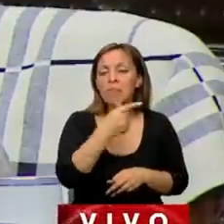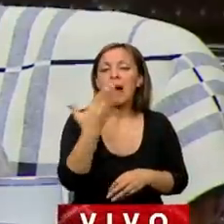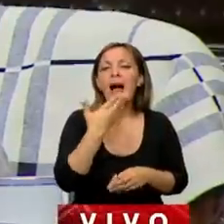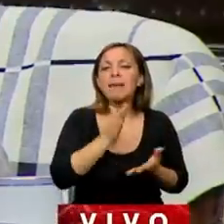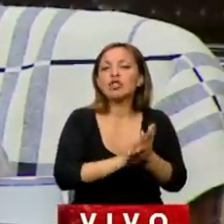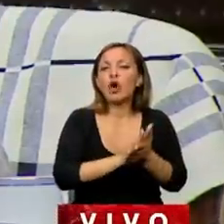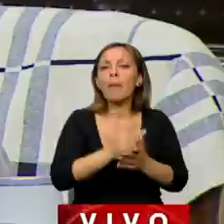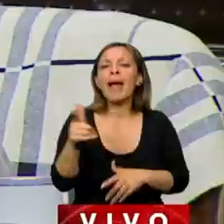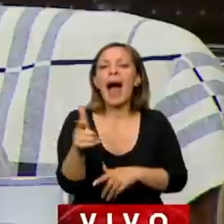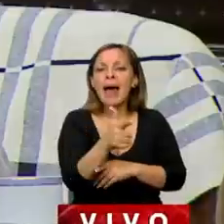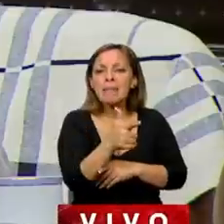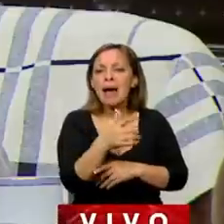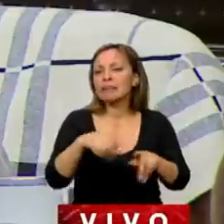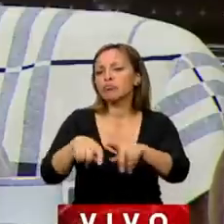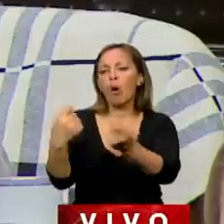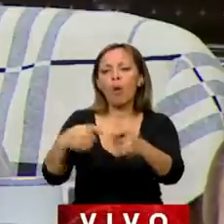destrucción de armas